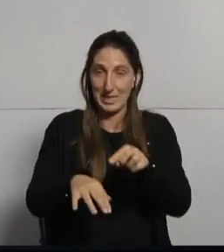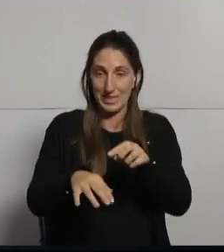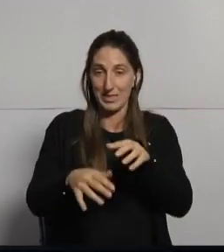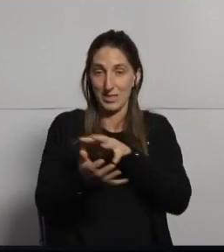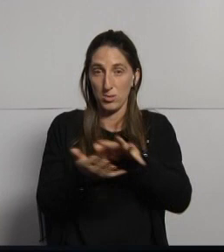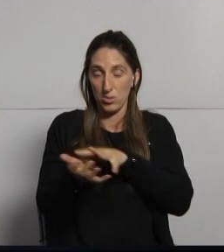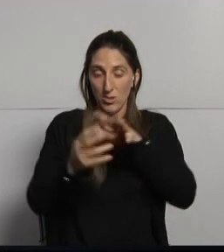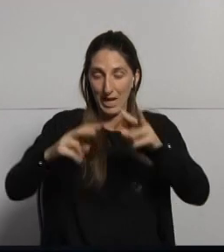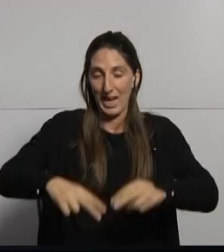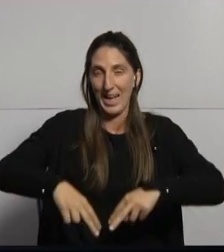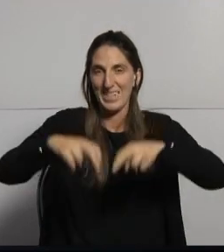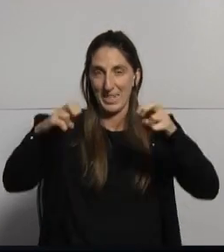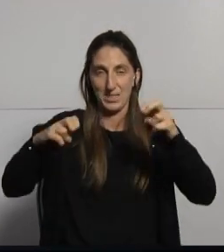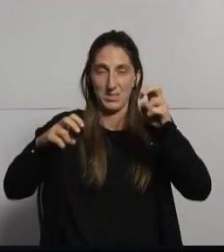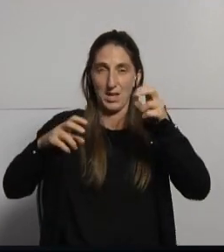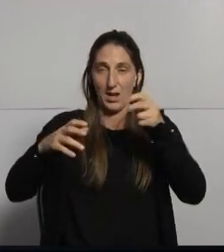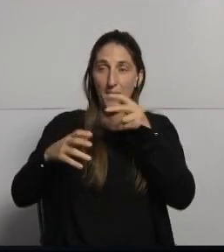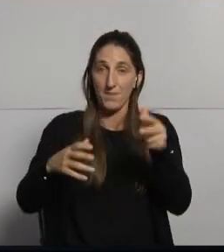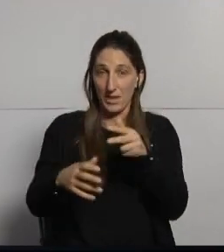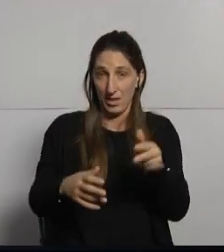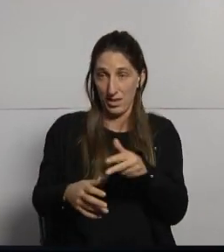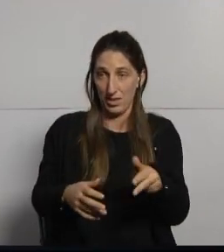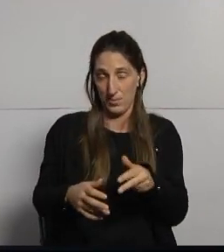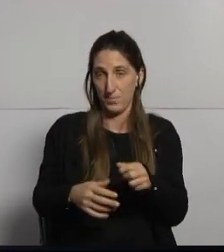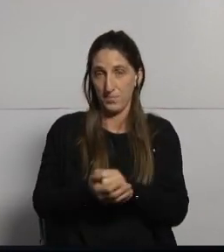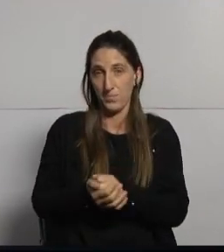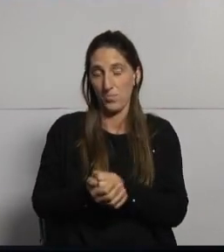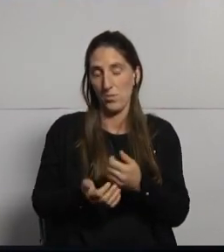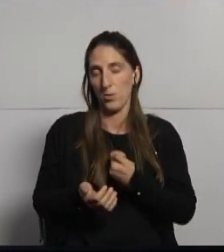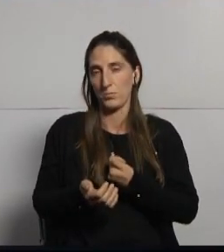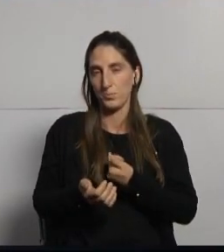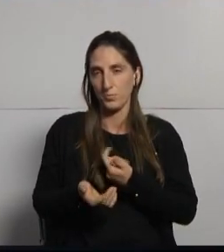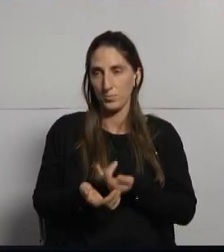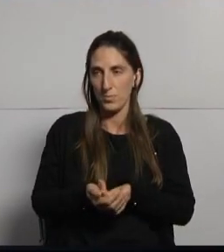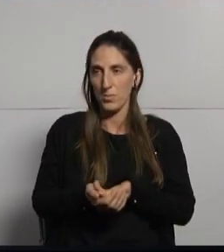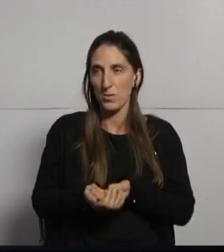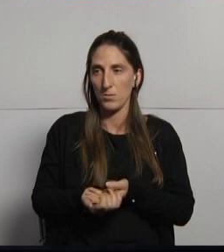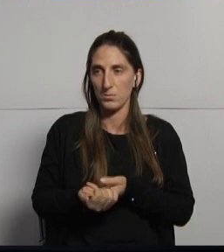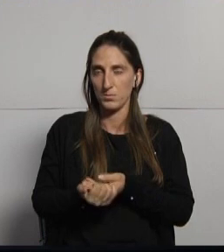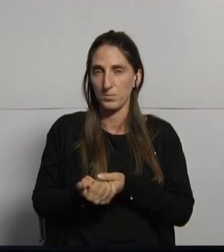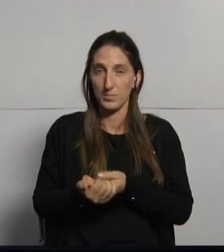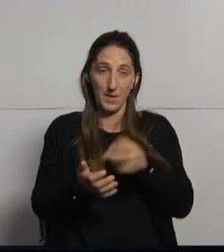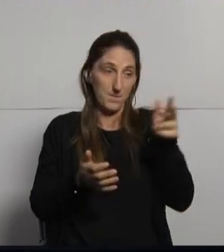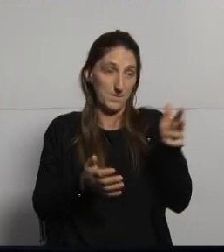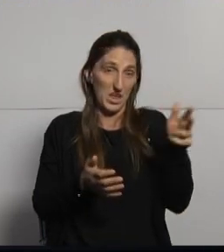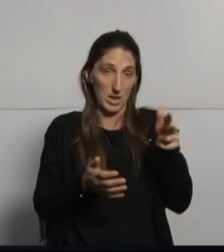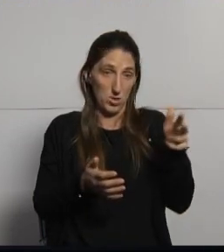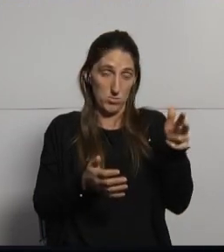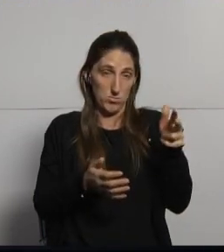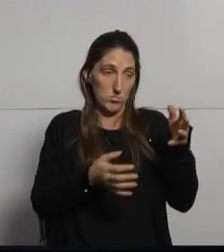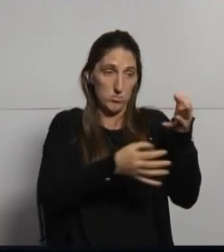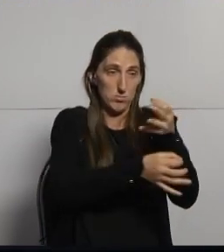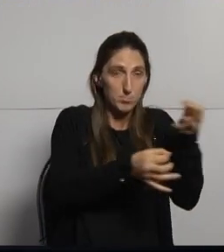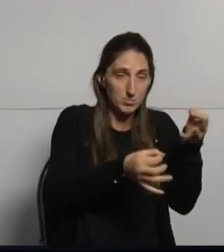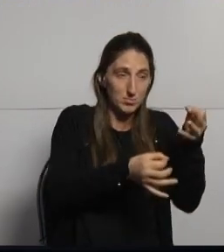que es una componente de datos no estructurados, y vamos a ver rápidamente cómo se compone esta estructura. Tenemos el video en crudo, que es lo